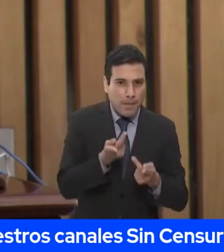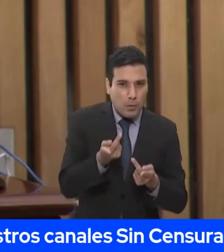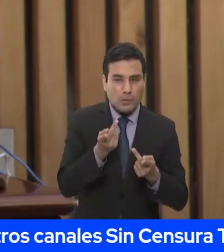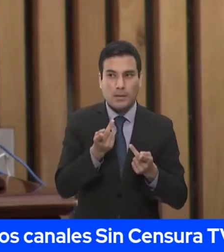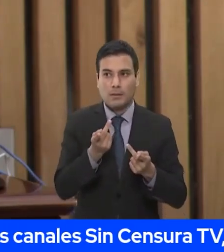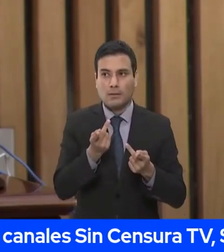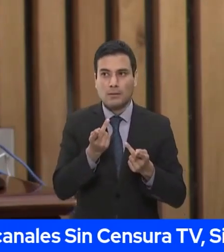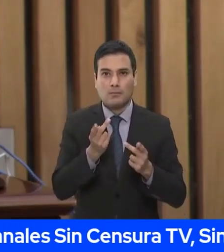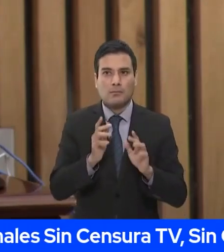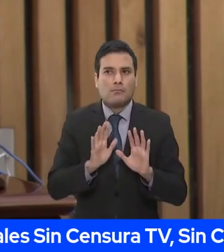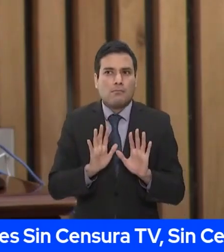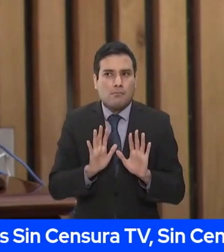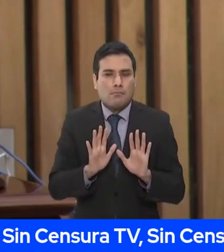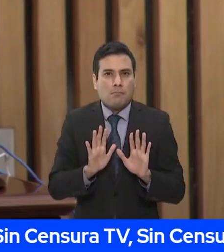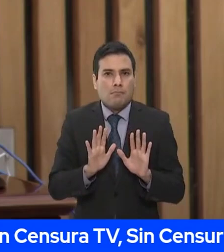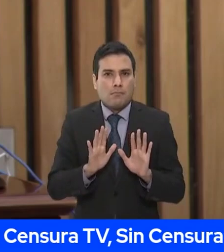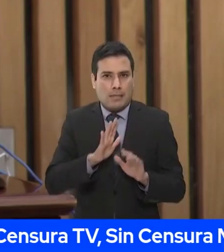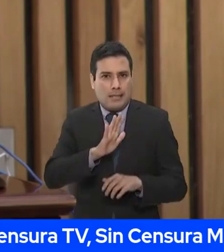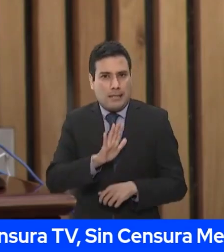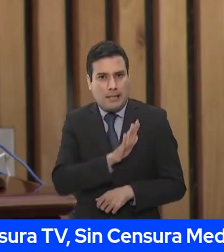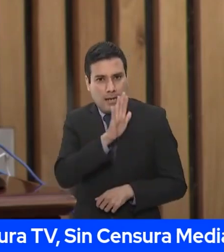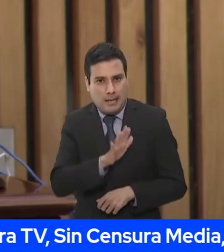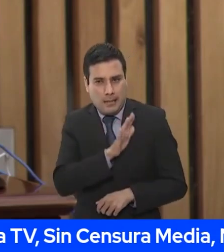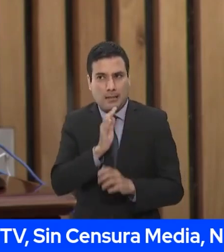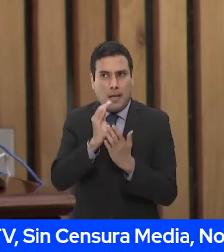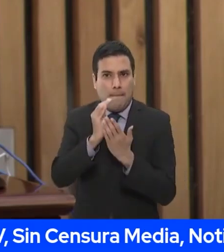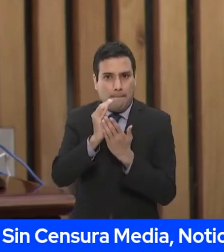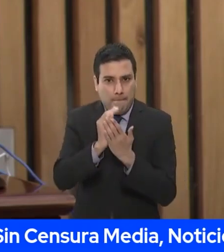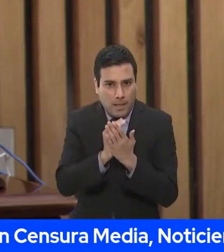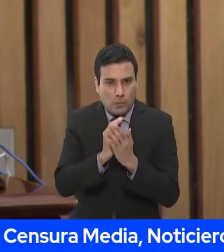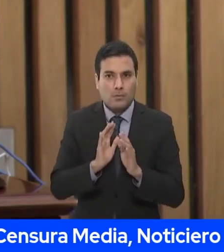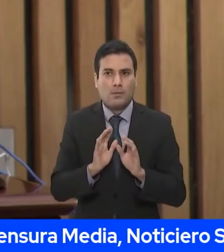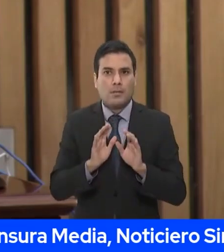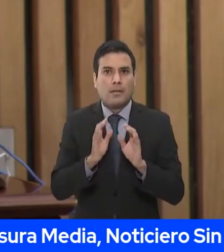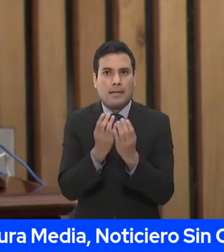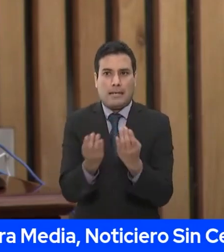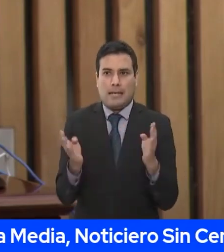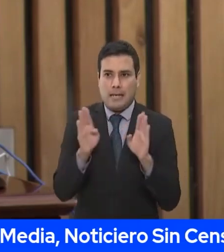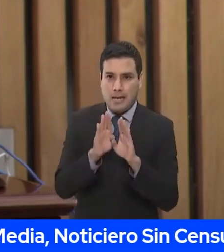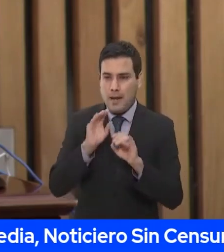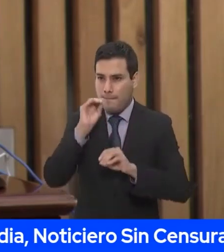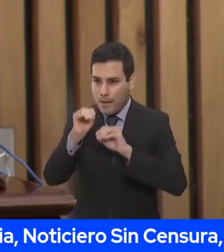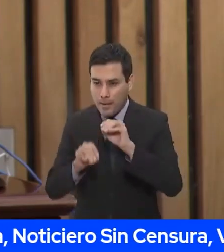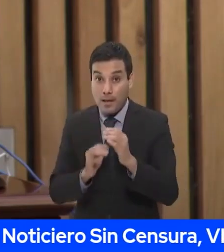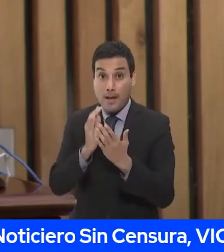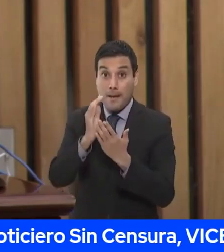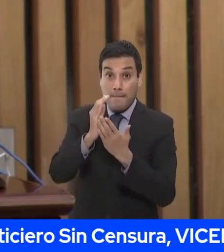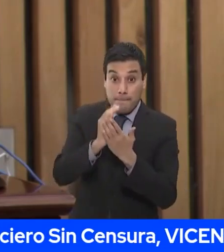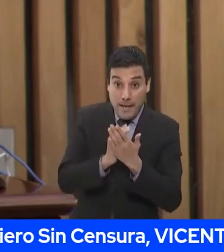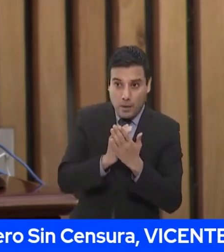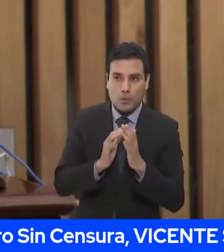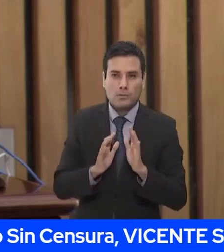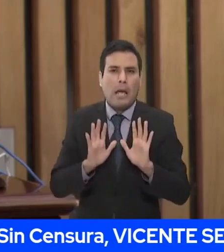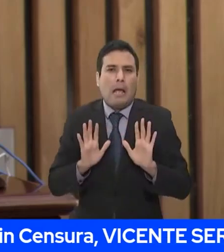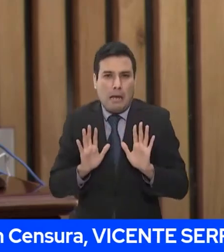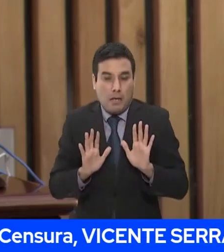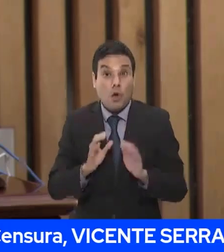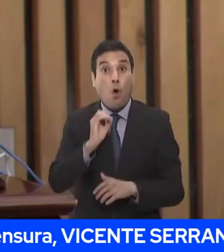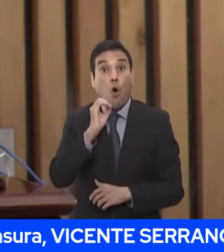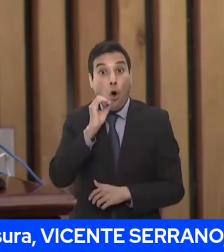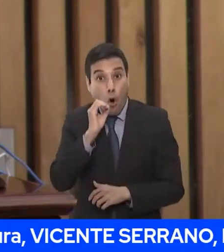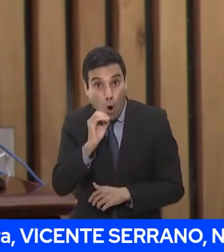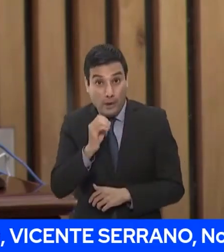a una elección constitucional en cuanto al número de casillas a instalar, o se le asignan al INE los recursos